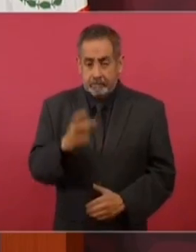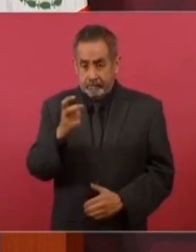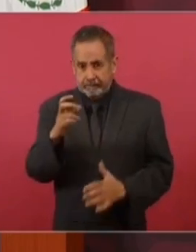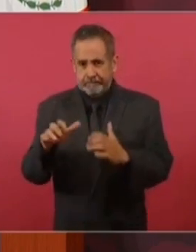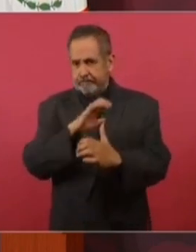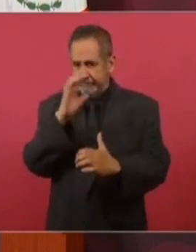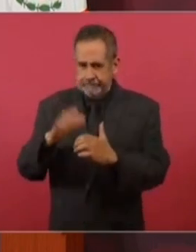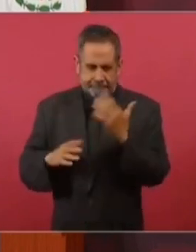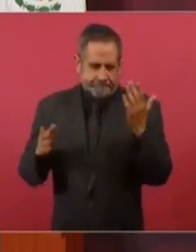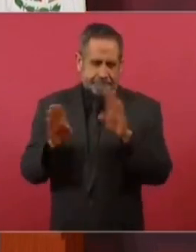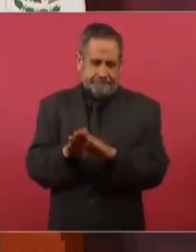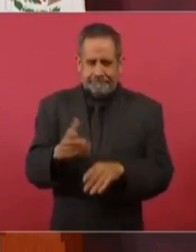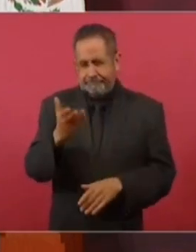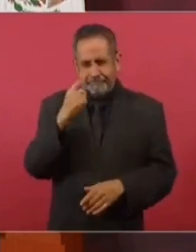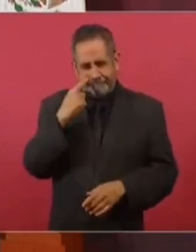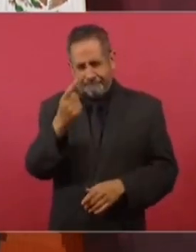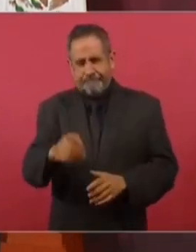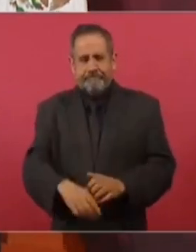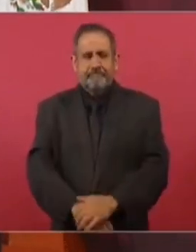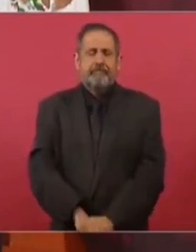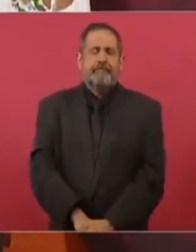terminamos, ¿no?